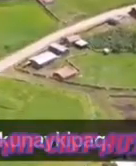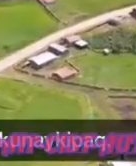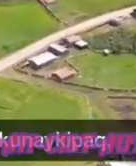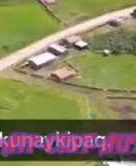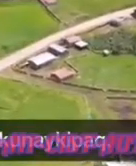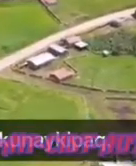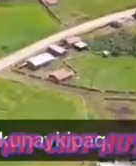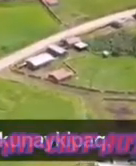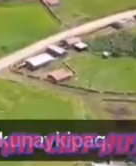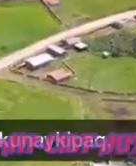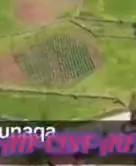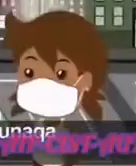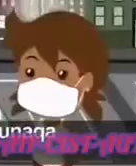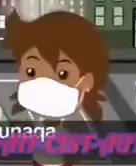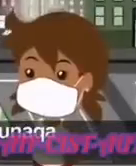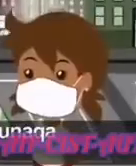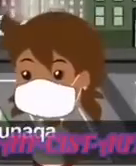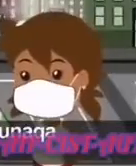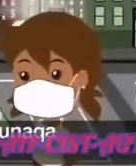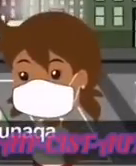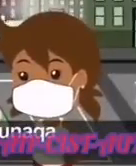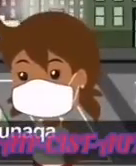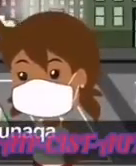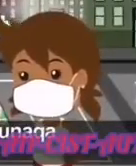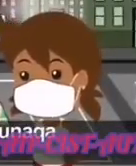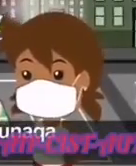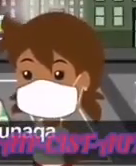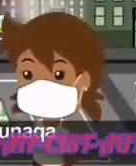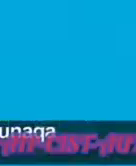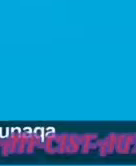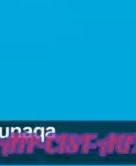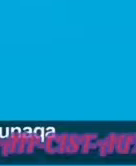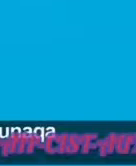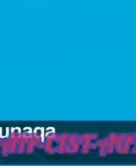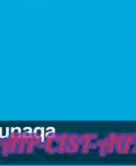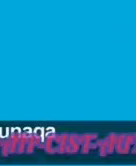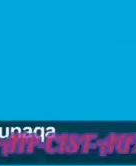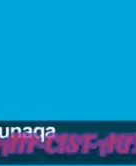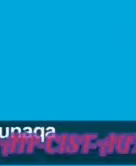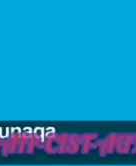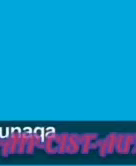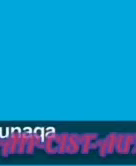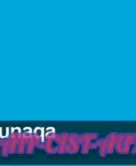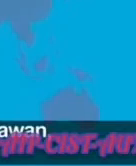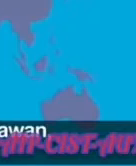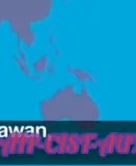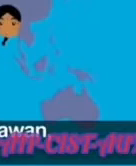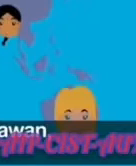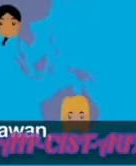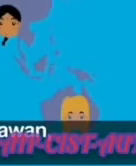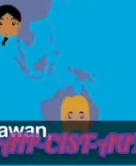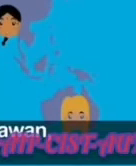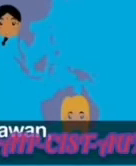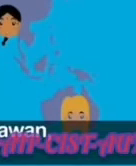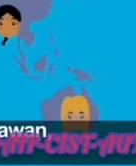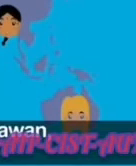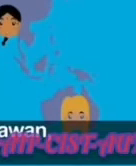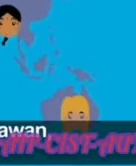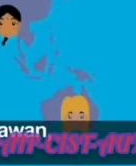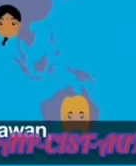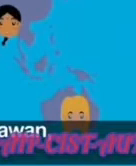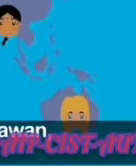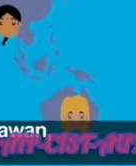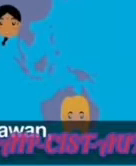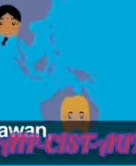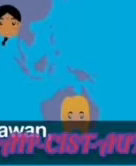sapakutilla rimanakunaykipaq. Kunanja kay musuq antenakunaqa manam imanakunchu, aswanmi